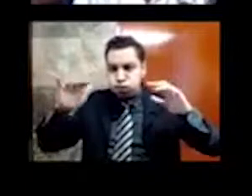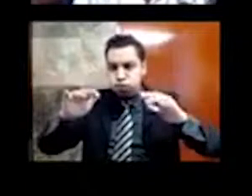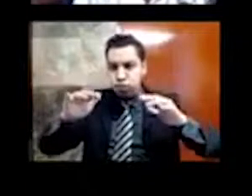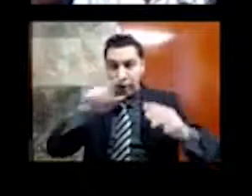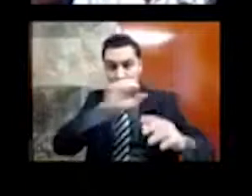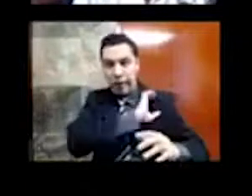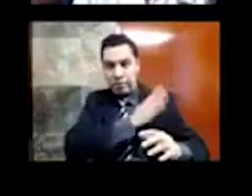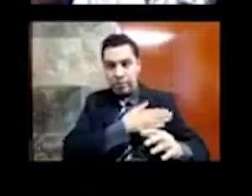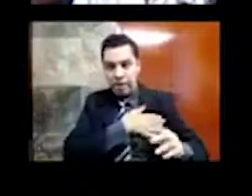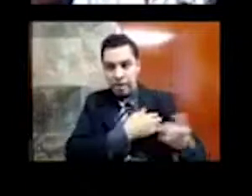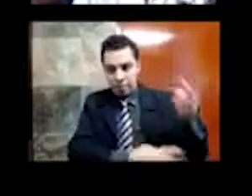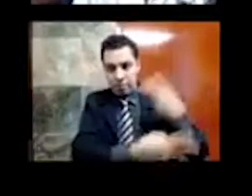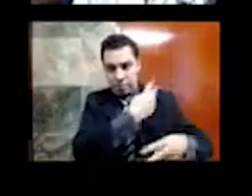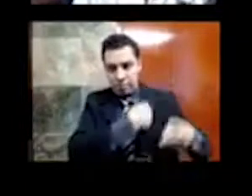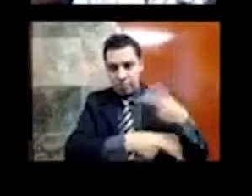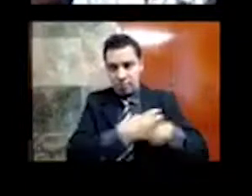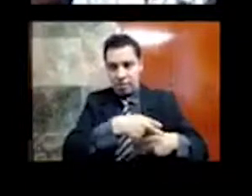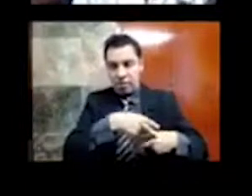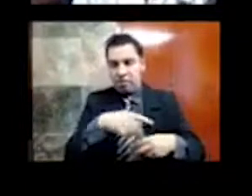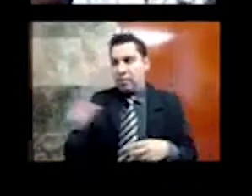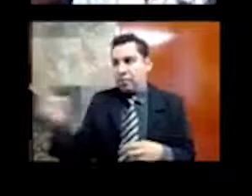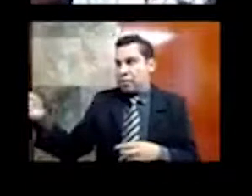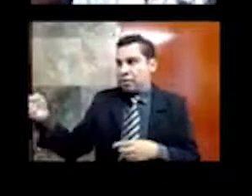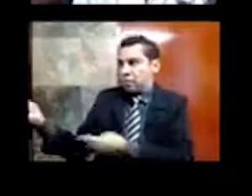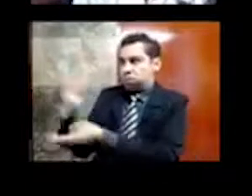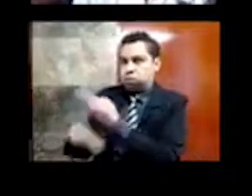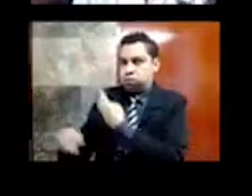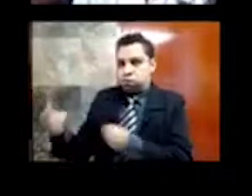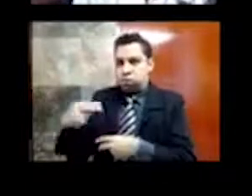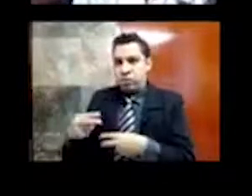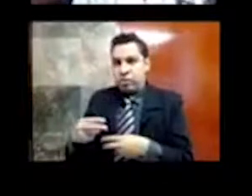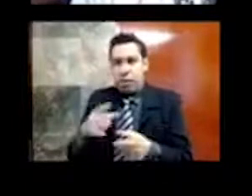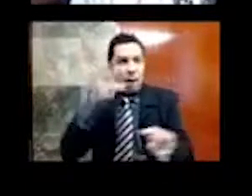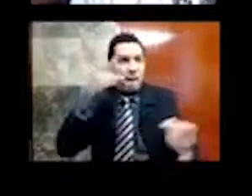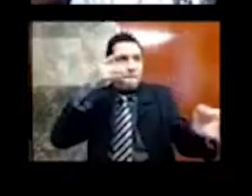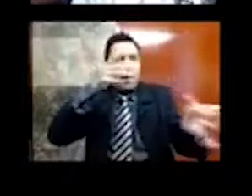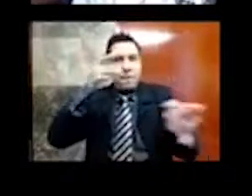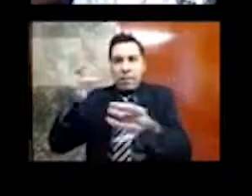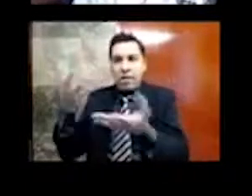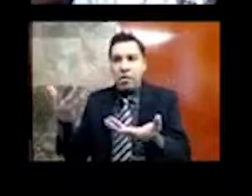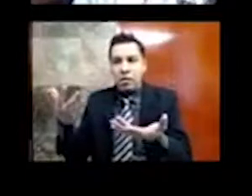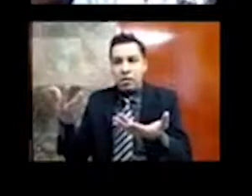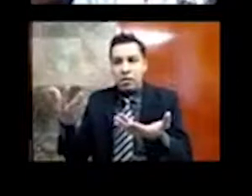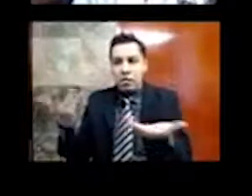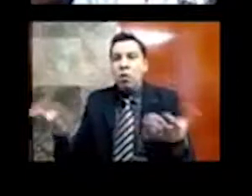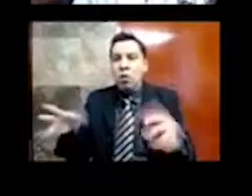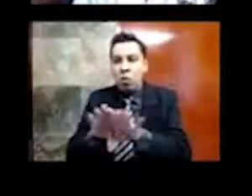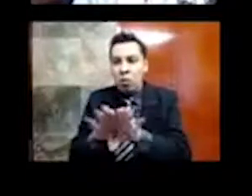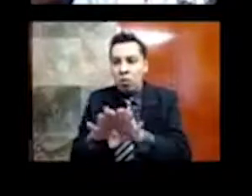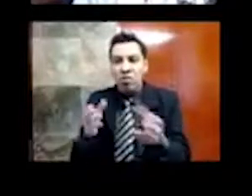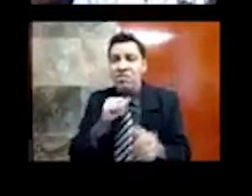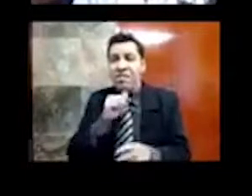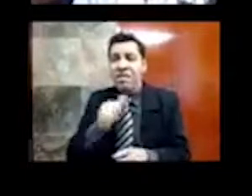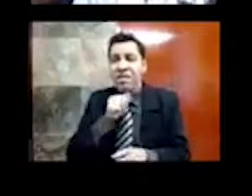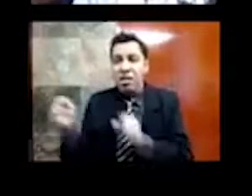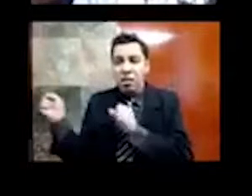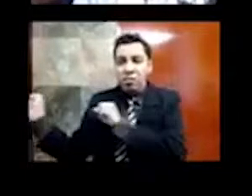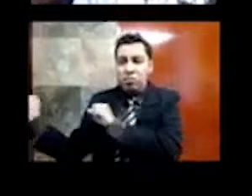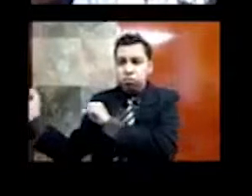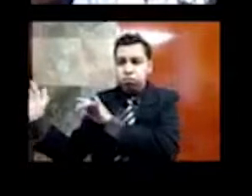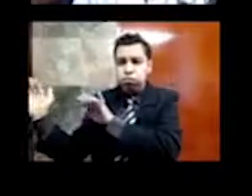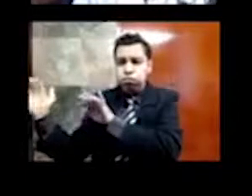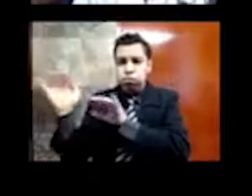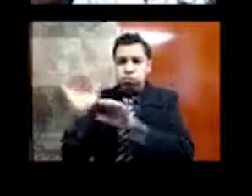nos dijeran, llegaron los marcianos y quieren que vayamos al Zócalo a verlos, pues vamos a verlos. Nadie lleva una flecha, nadie lleva